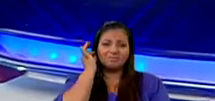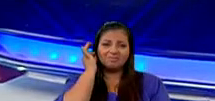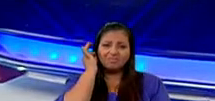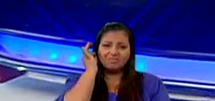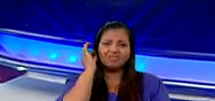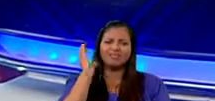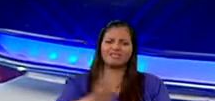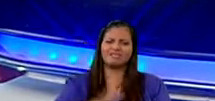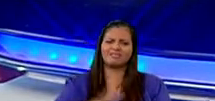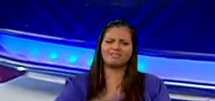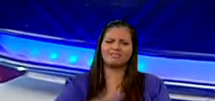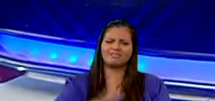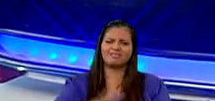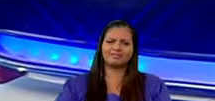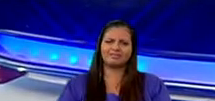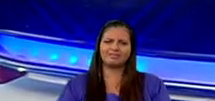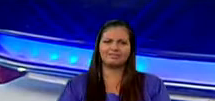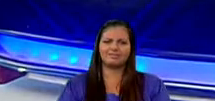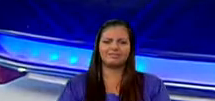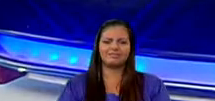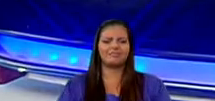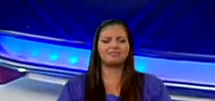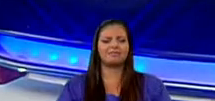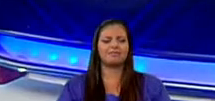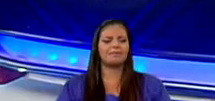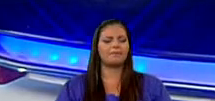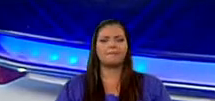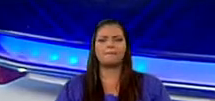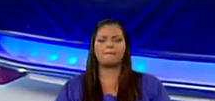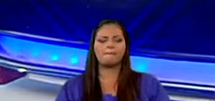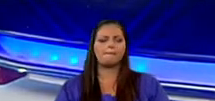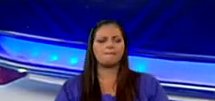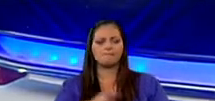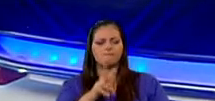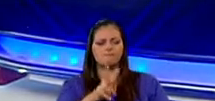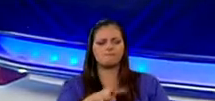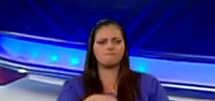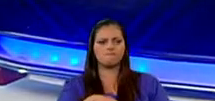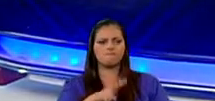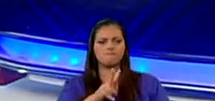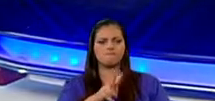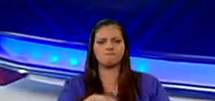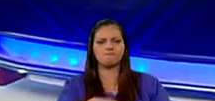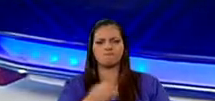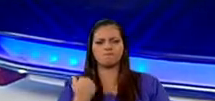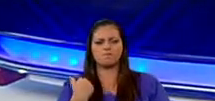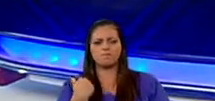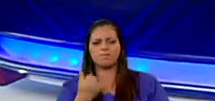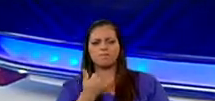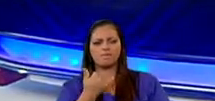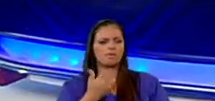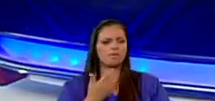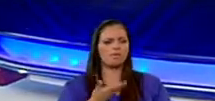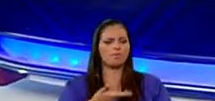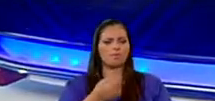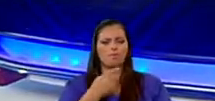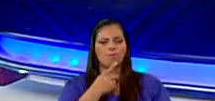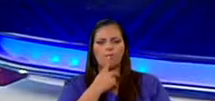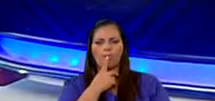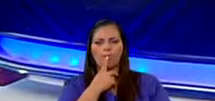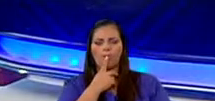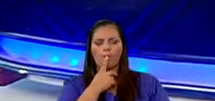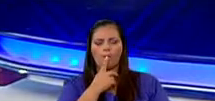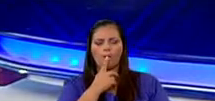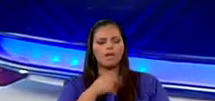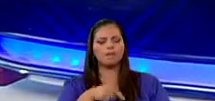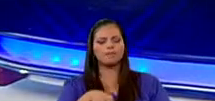los almacenes. Ahora ya lancean. Ese es un sistema de robo medio especial. Cada vez van significándose, ¿no? Significándose también las damas, como digo.